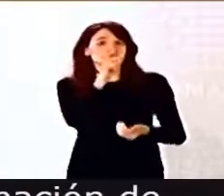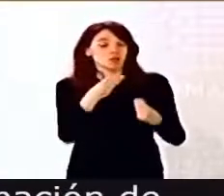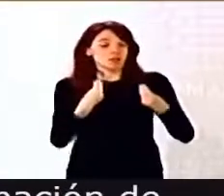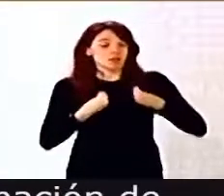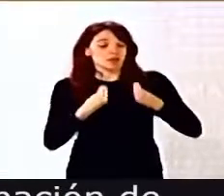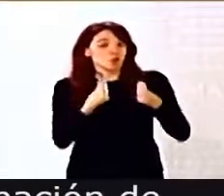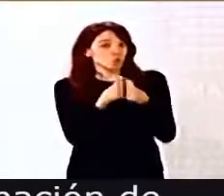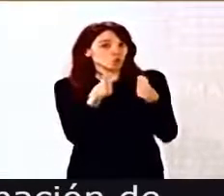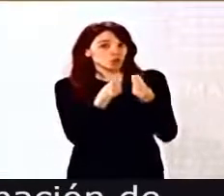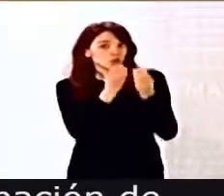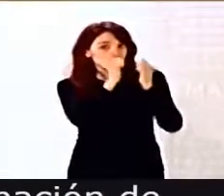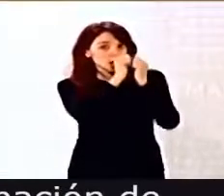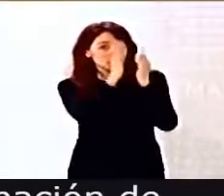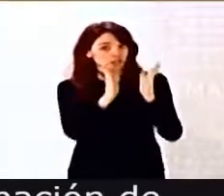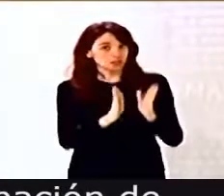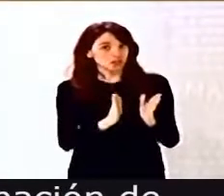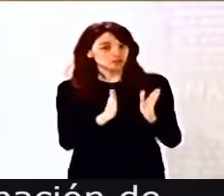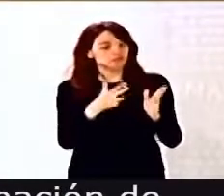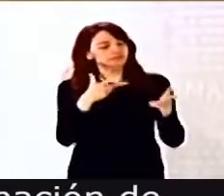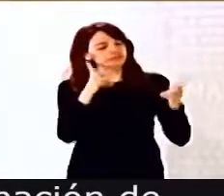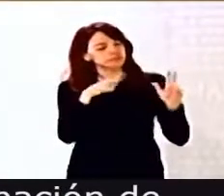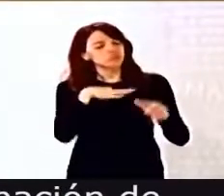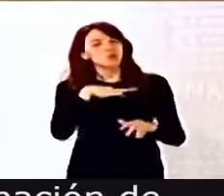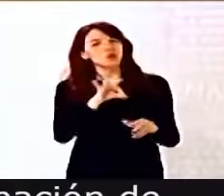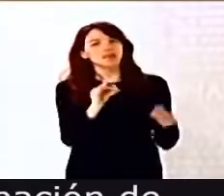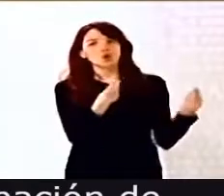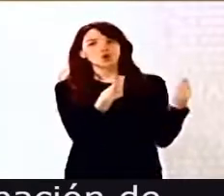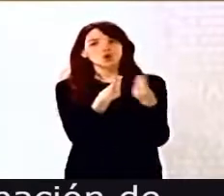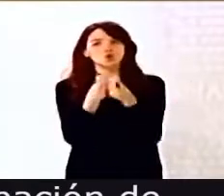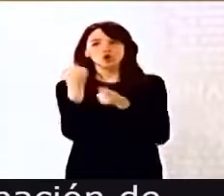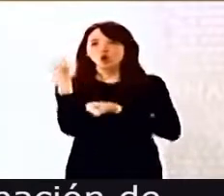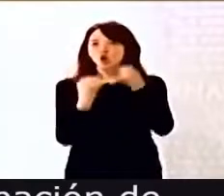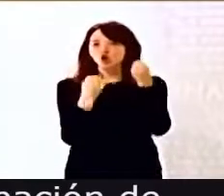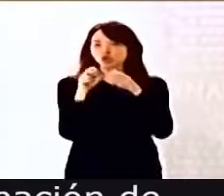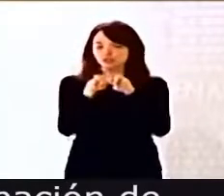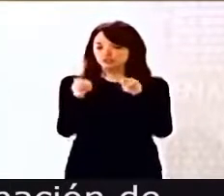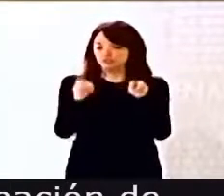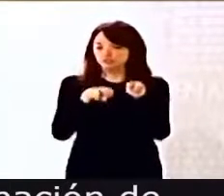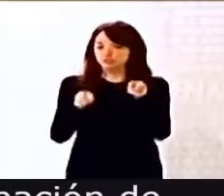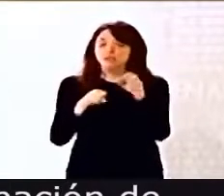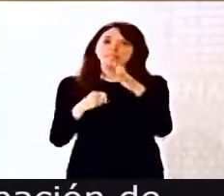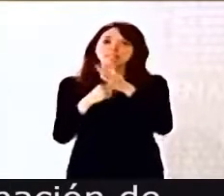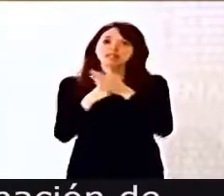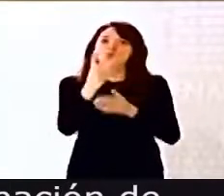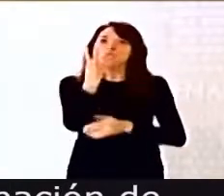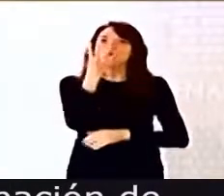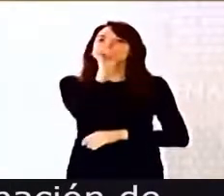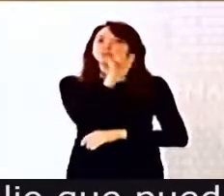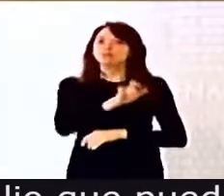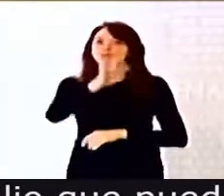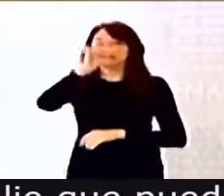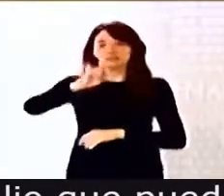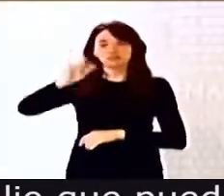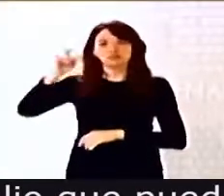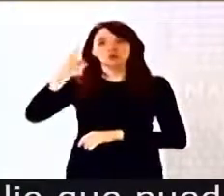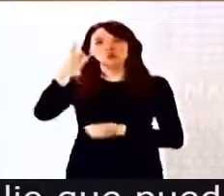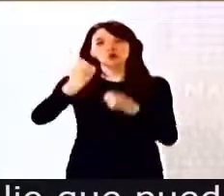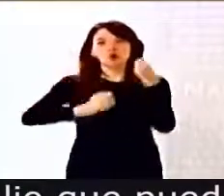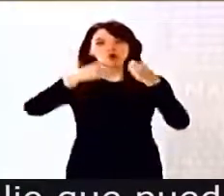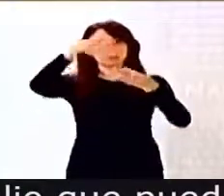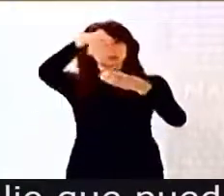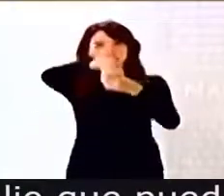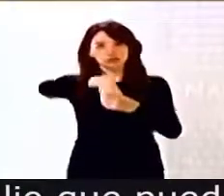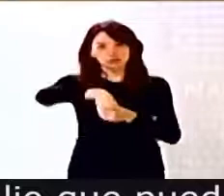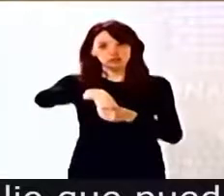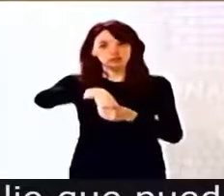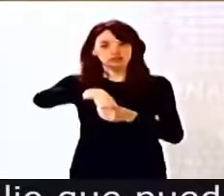mismo domicilio que puedan ir juntos en el mismo vehículo hasta un máximo de 4 personas por vehículo